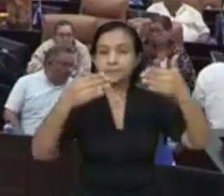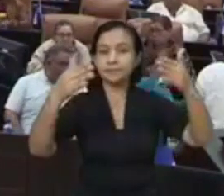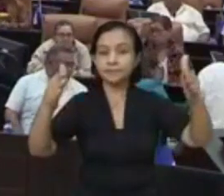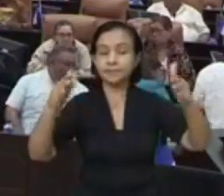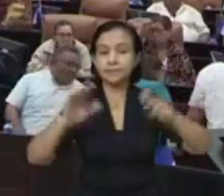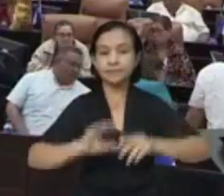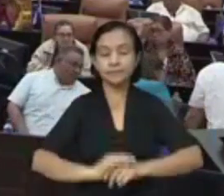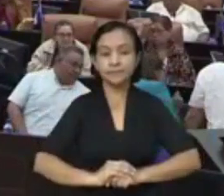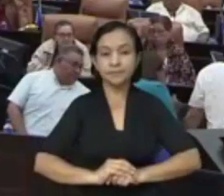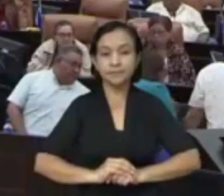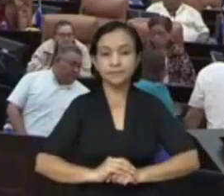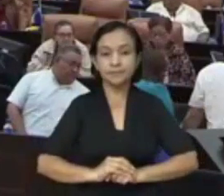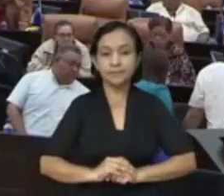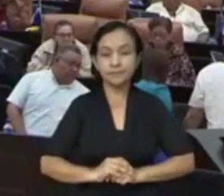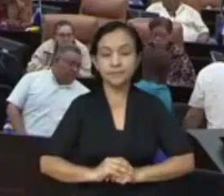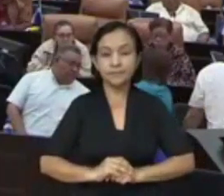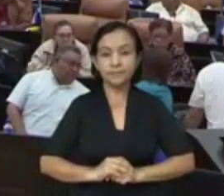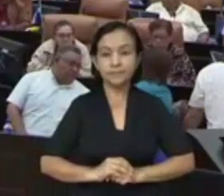votación.